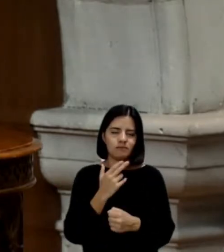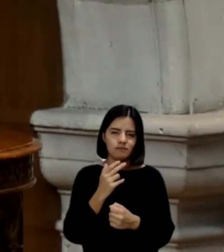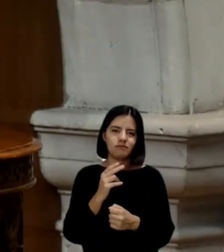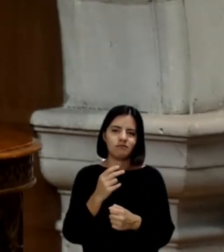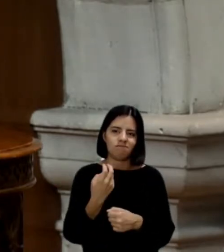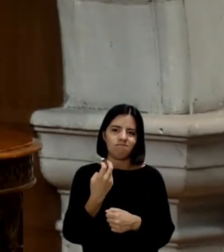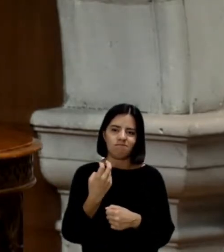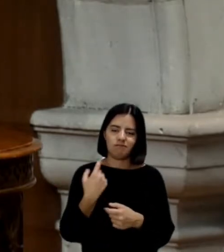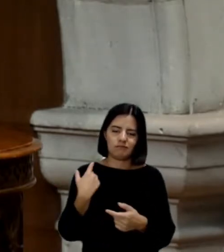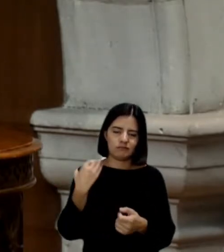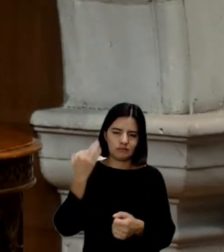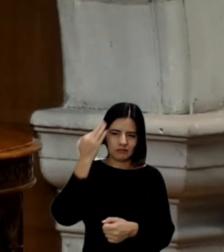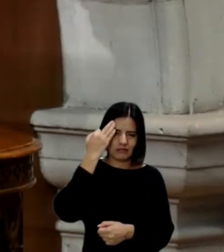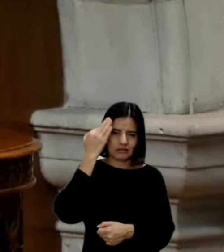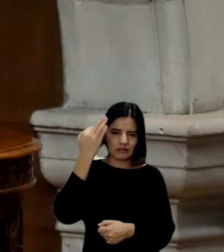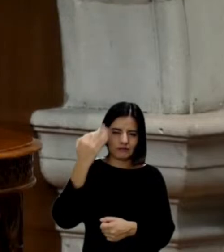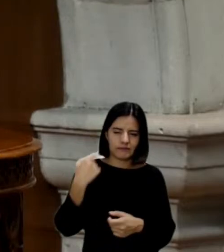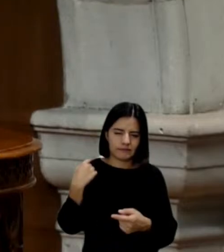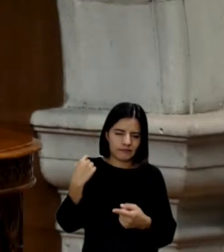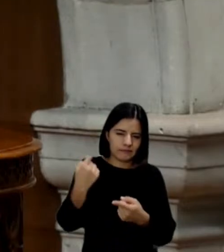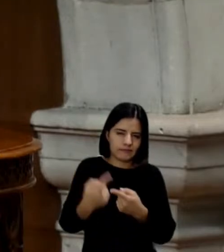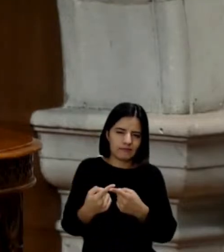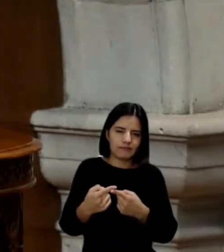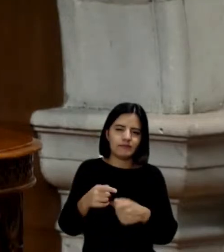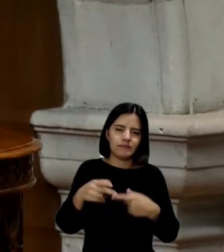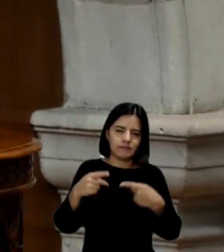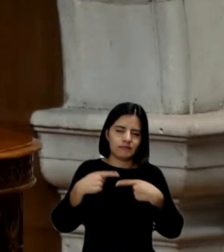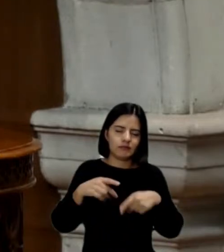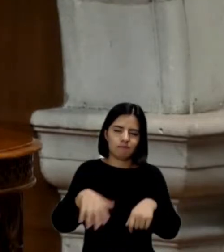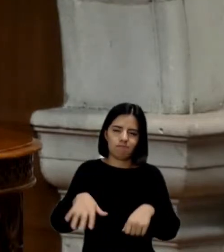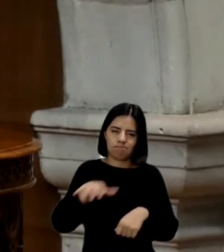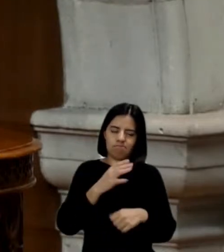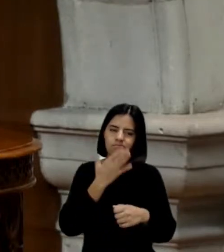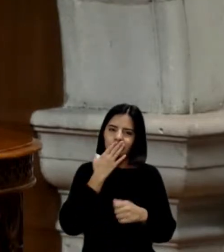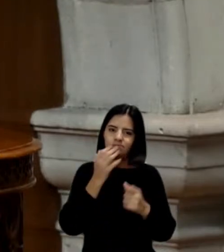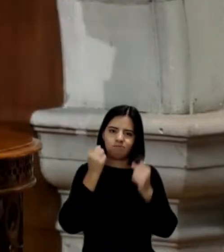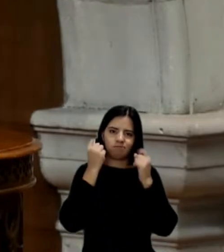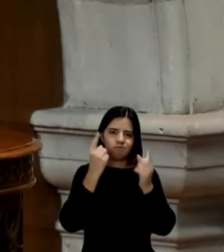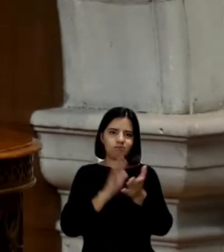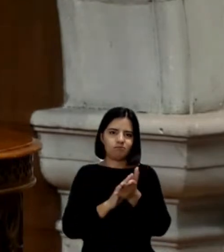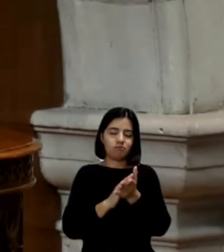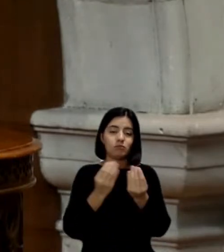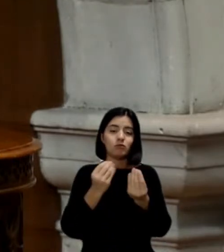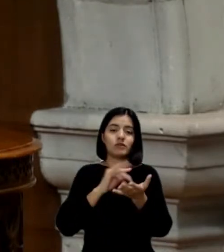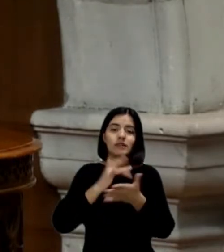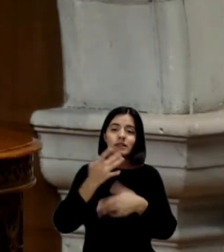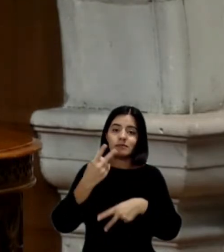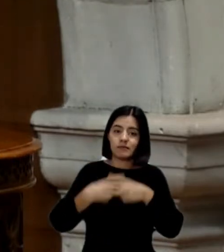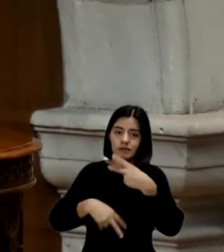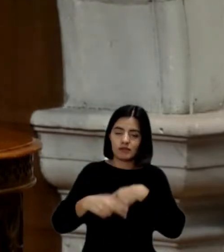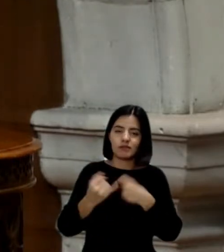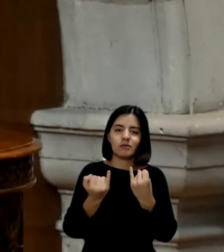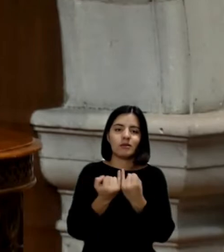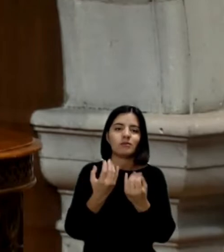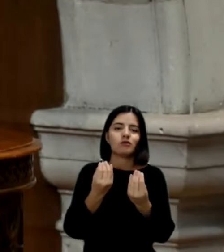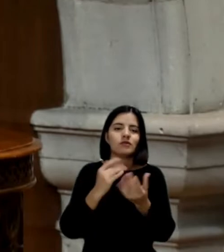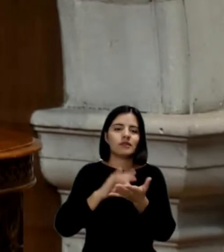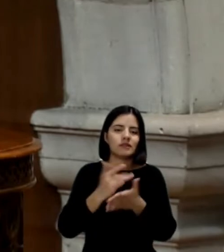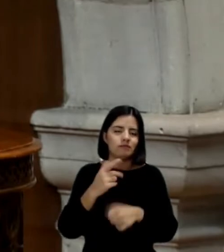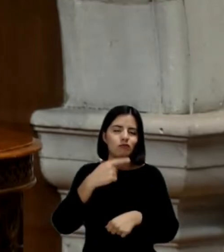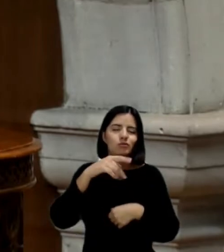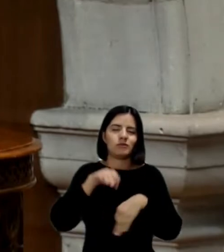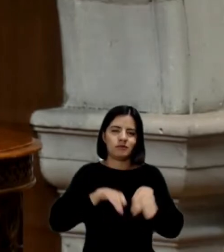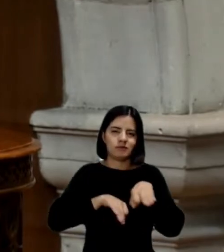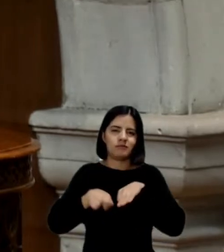y prestigio nos generan como sociedad. Muchísimas gracias por su presencia y muchas gracias por ese gran trabajo.